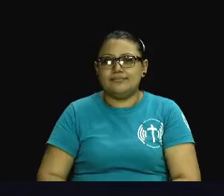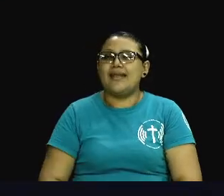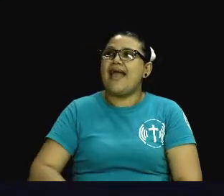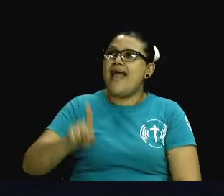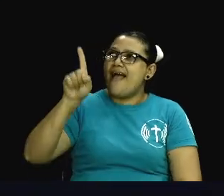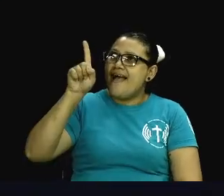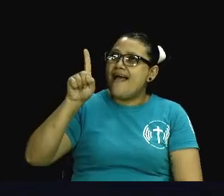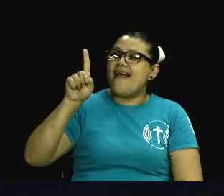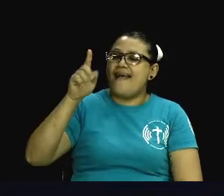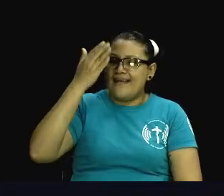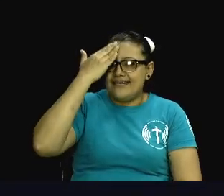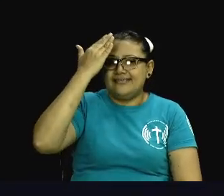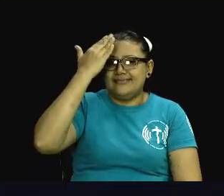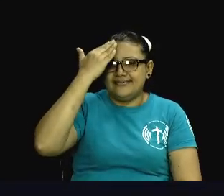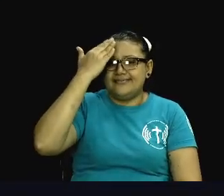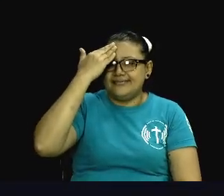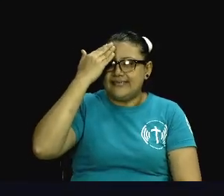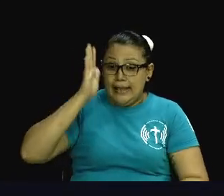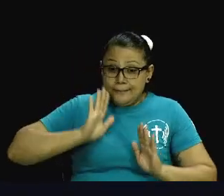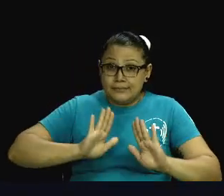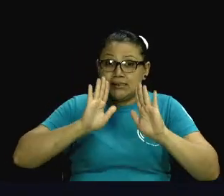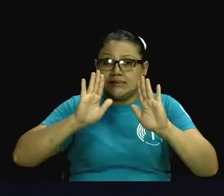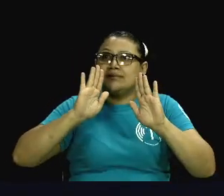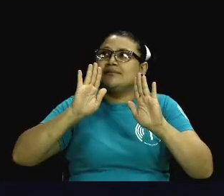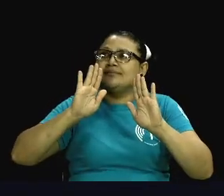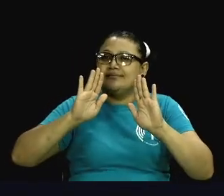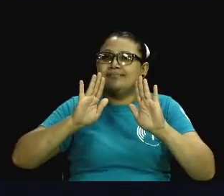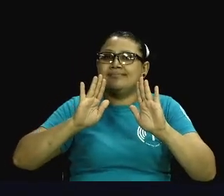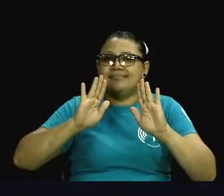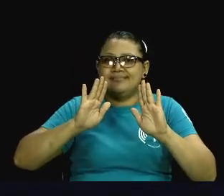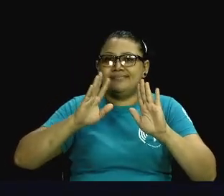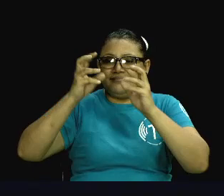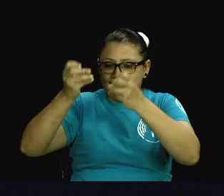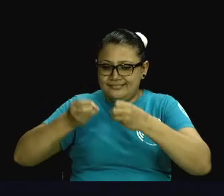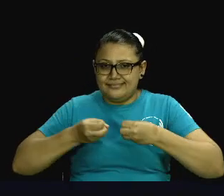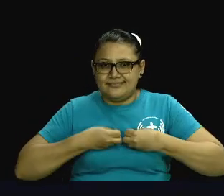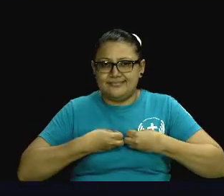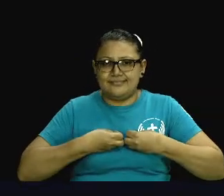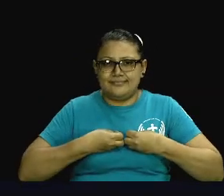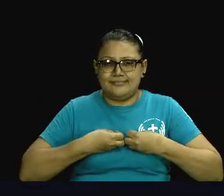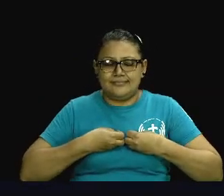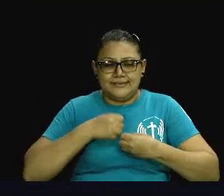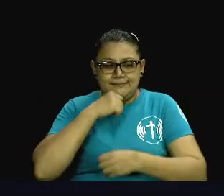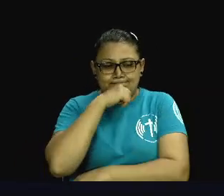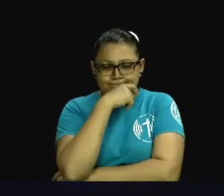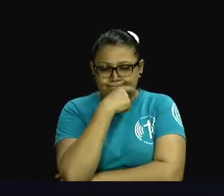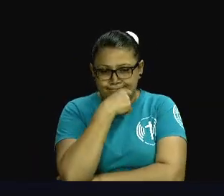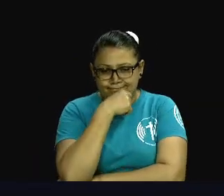milagro y aún sin haber llovido le dijo acá